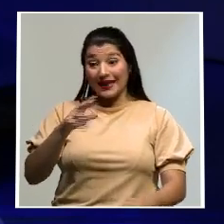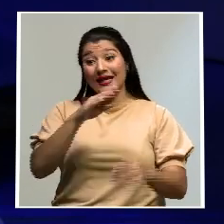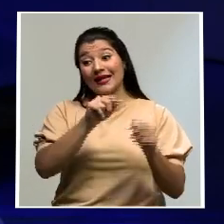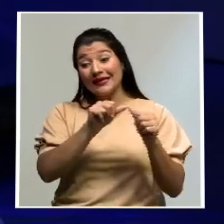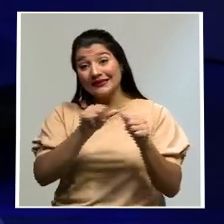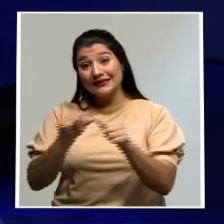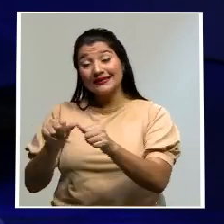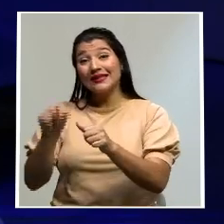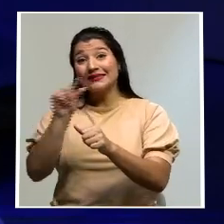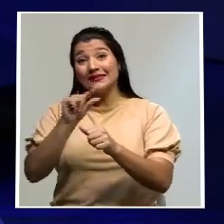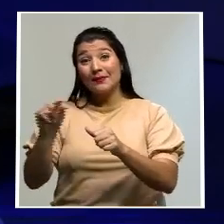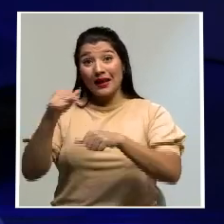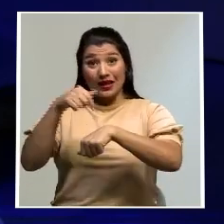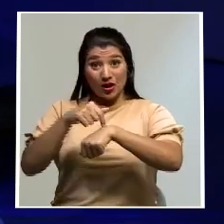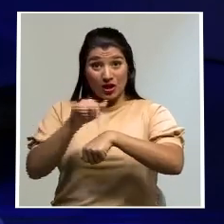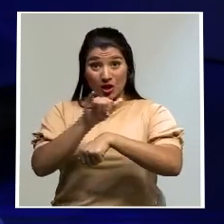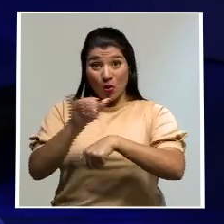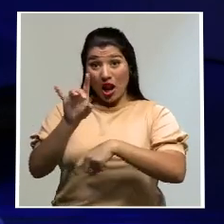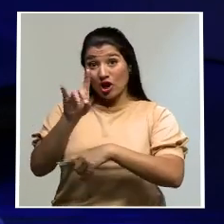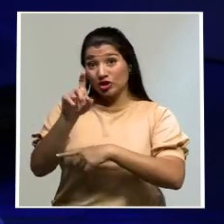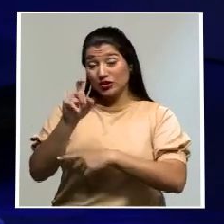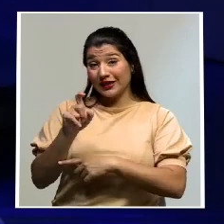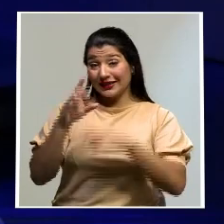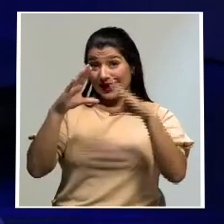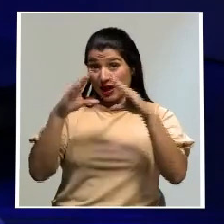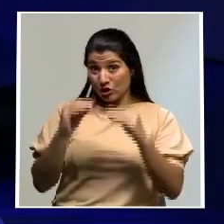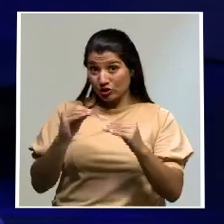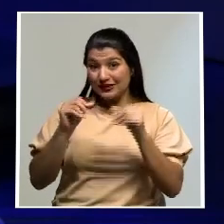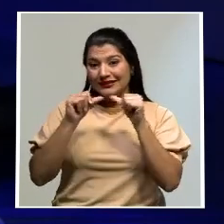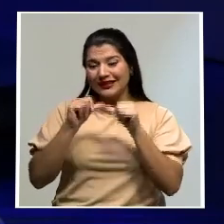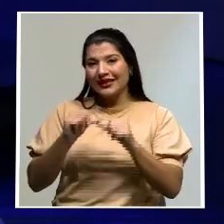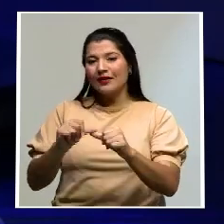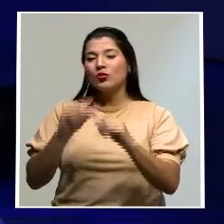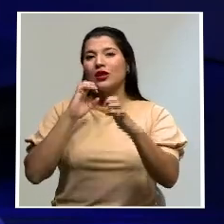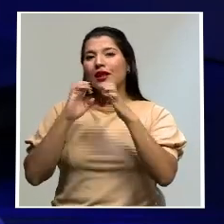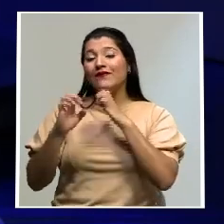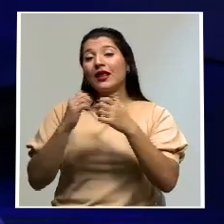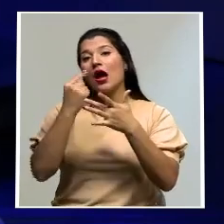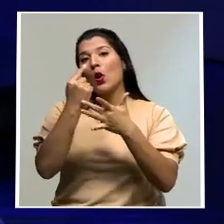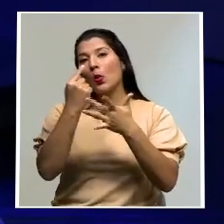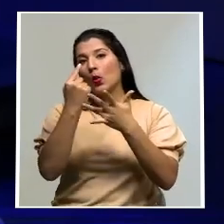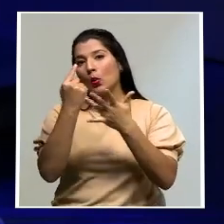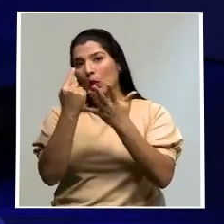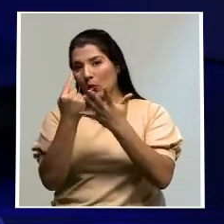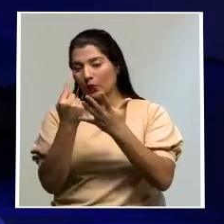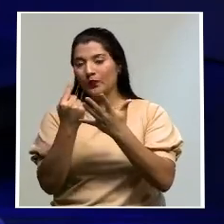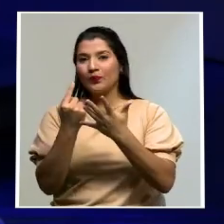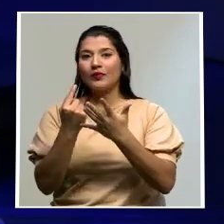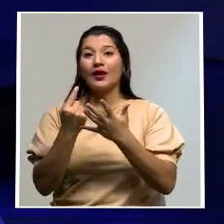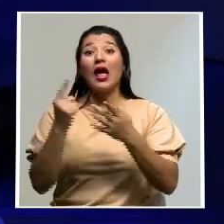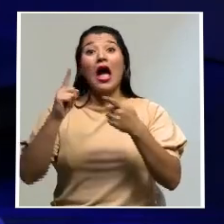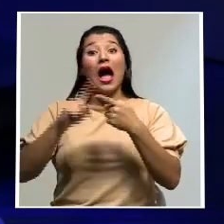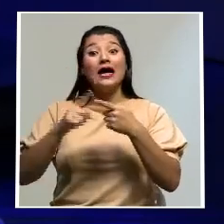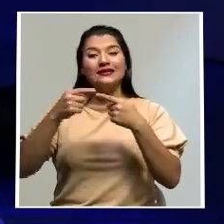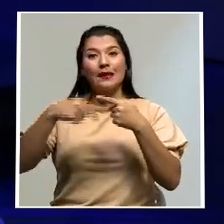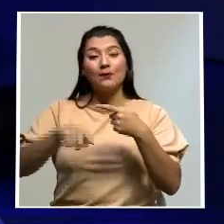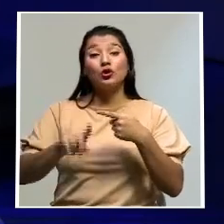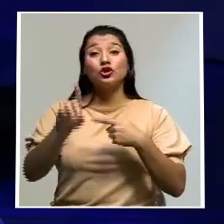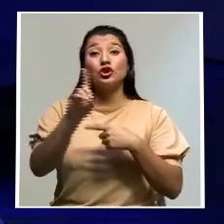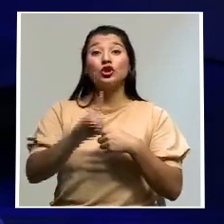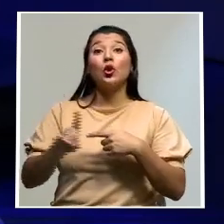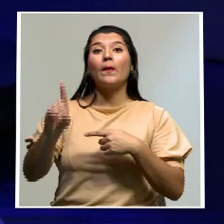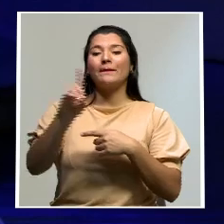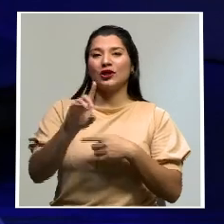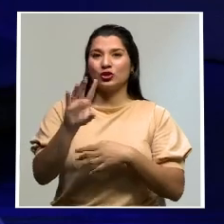las 8:30 de la noche, vamos a ir cubriendo uno a uno al resto de los candidatos hasta el próximo